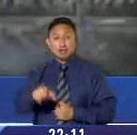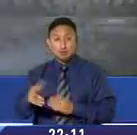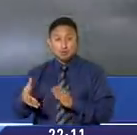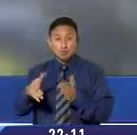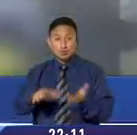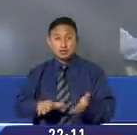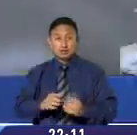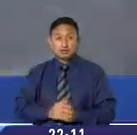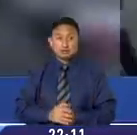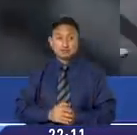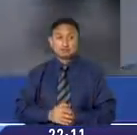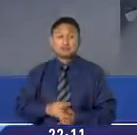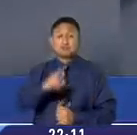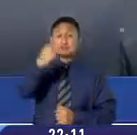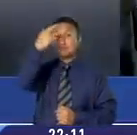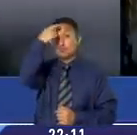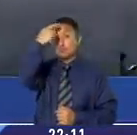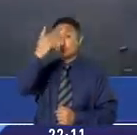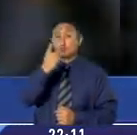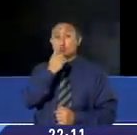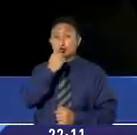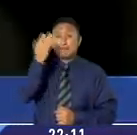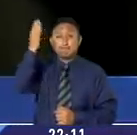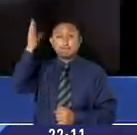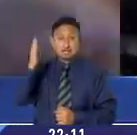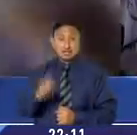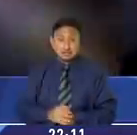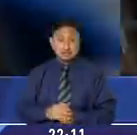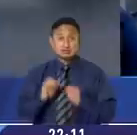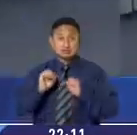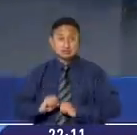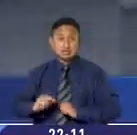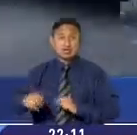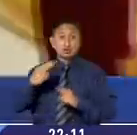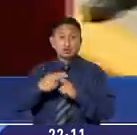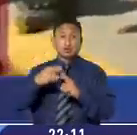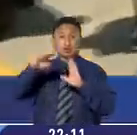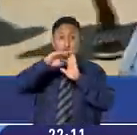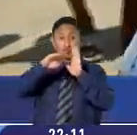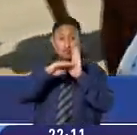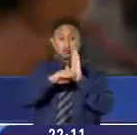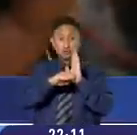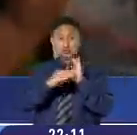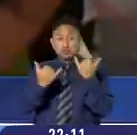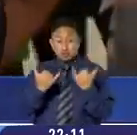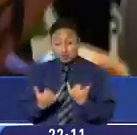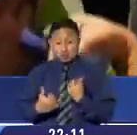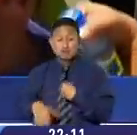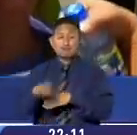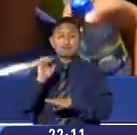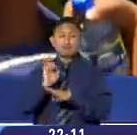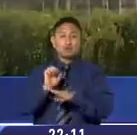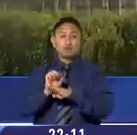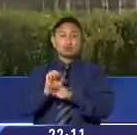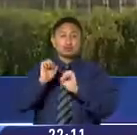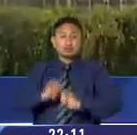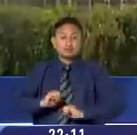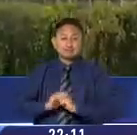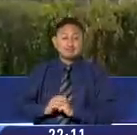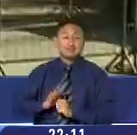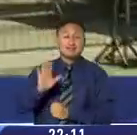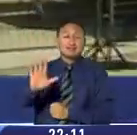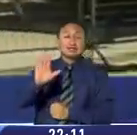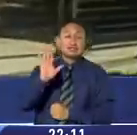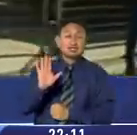víctimas. República Dominicana y Brasil también integran la lista y ahora Ecuador forma parte del top